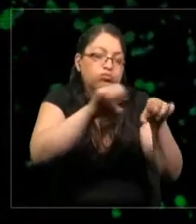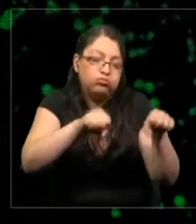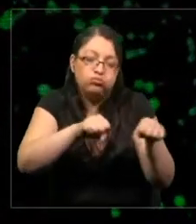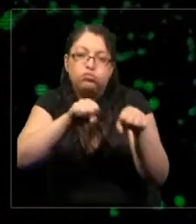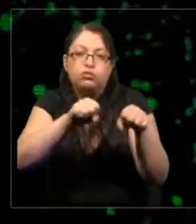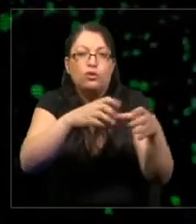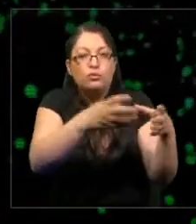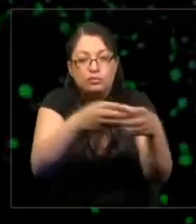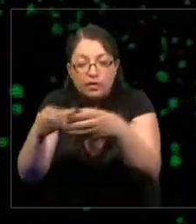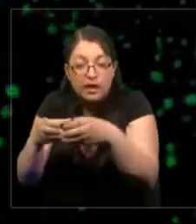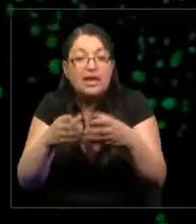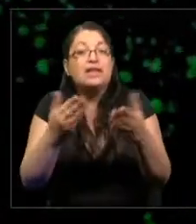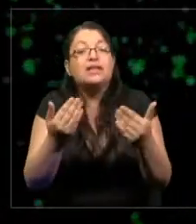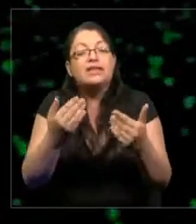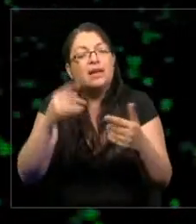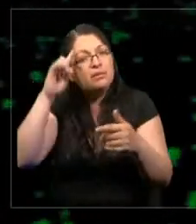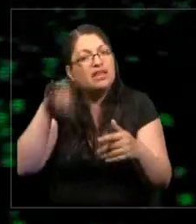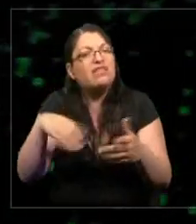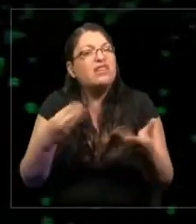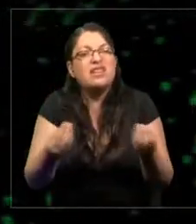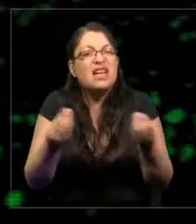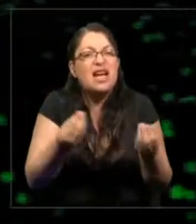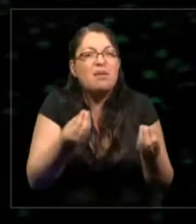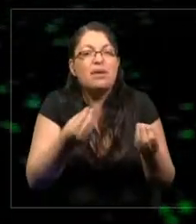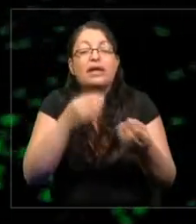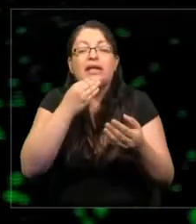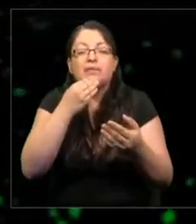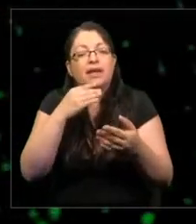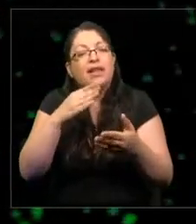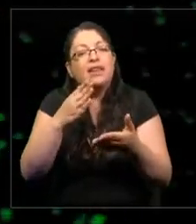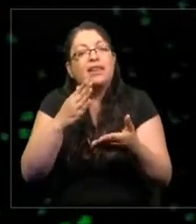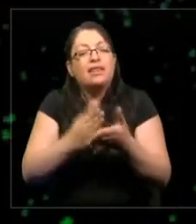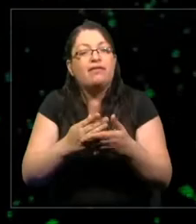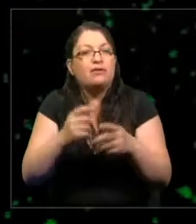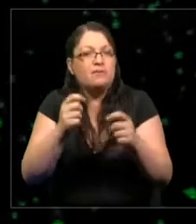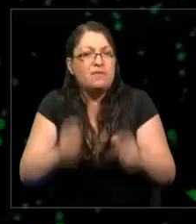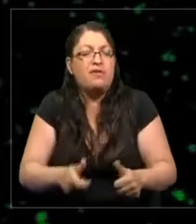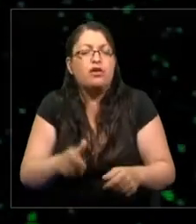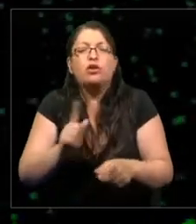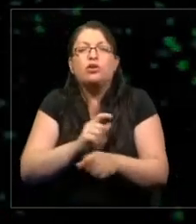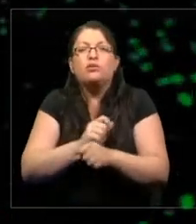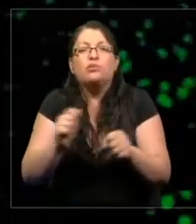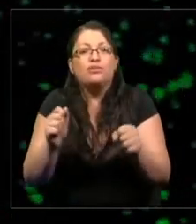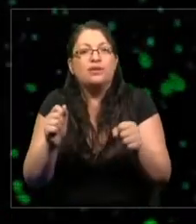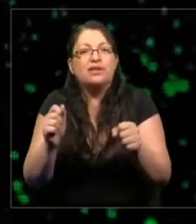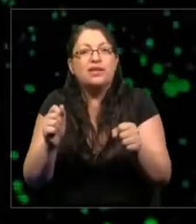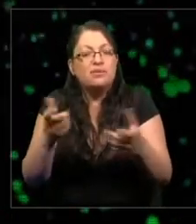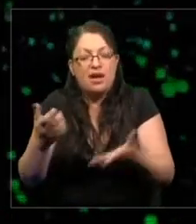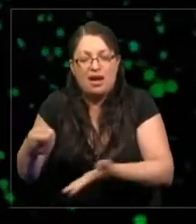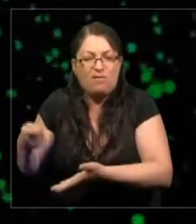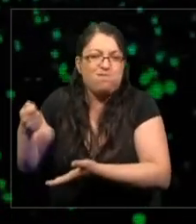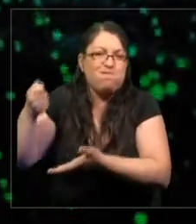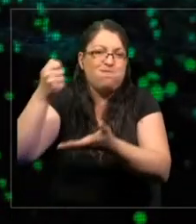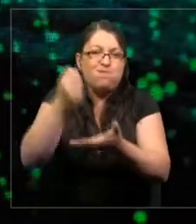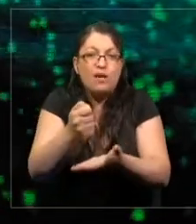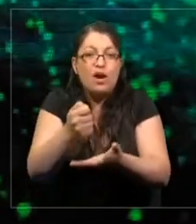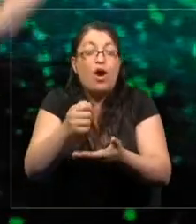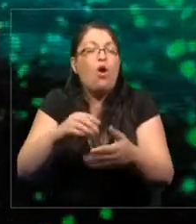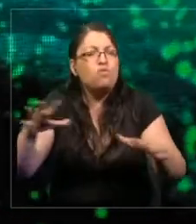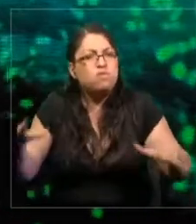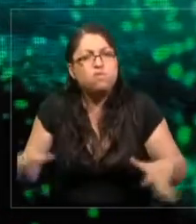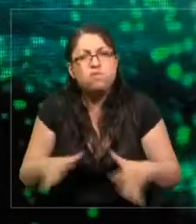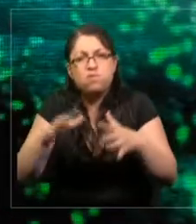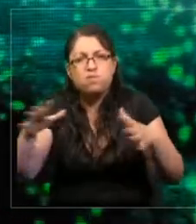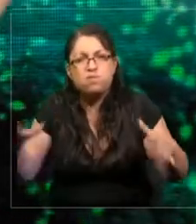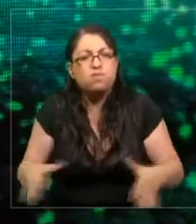tenemos que saber qué es lo que está pasando tiene que ser virtuoso no sacamos nada invirtiendo un esfuerzo brutal